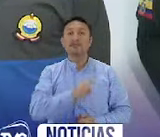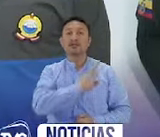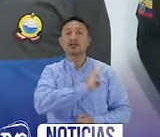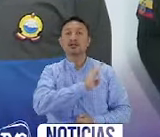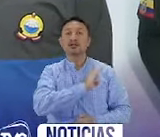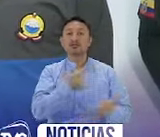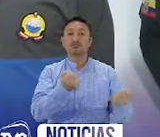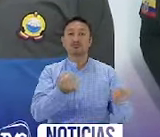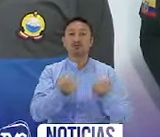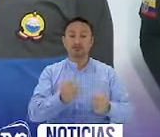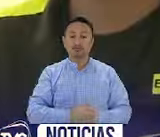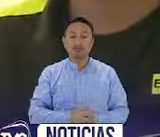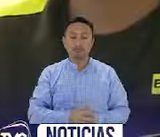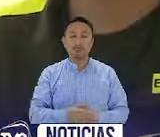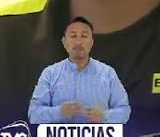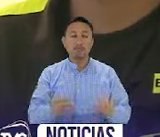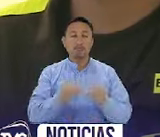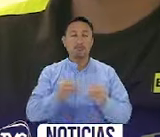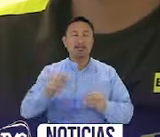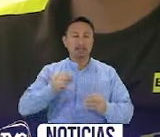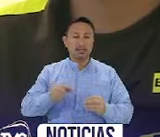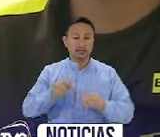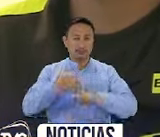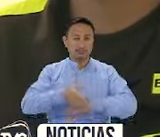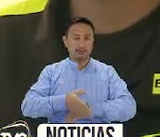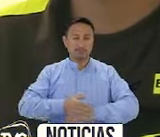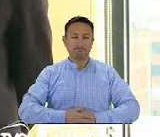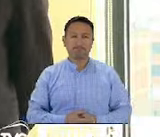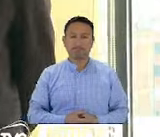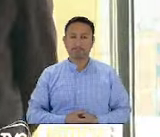Les contamos todos los detalles en breve.